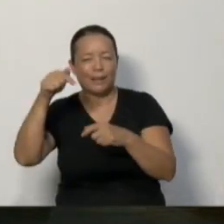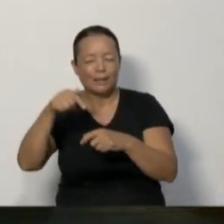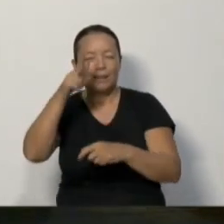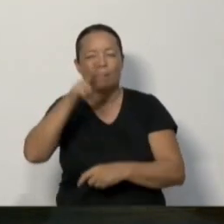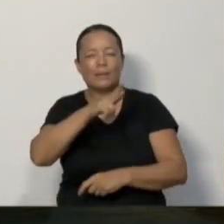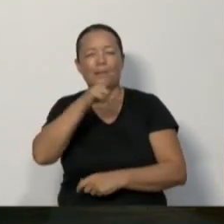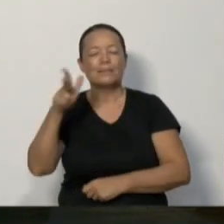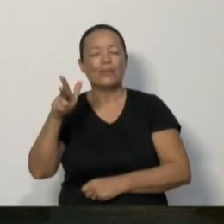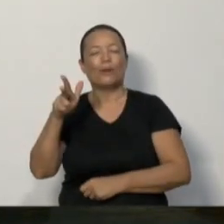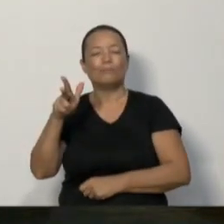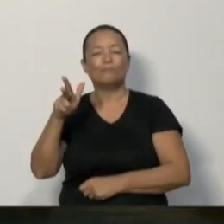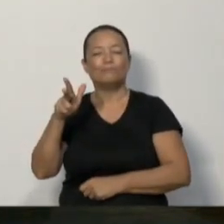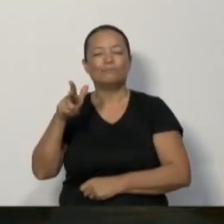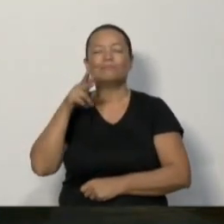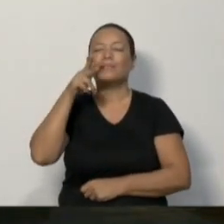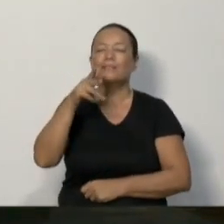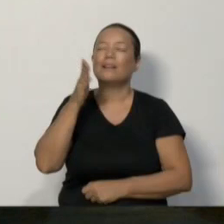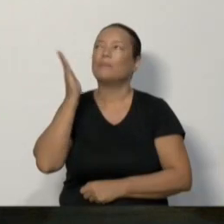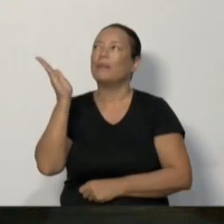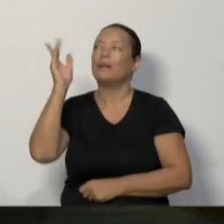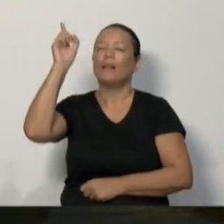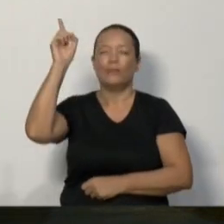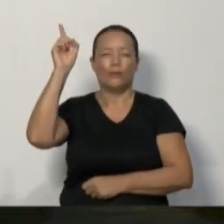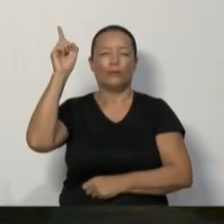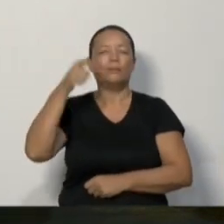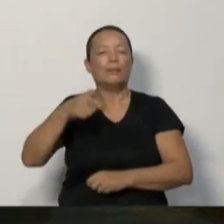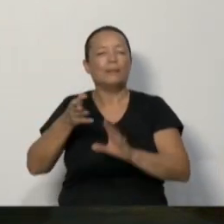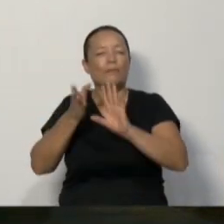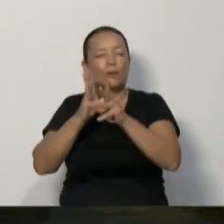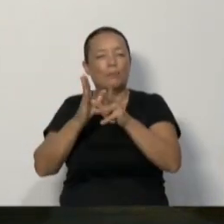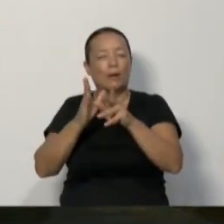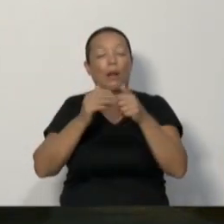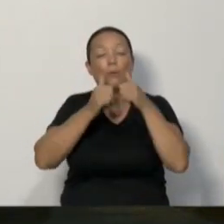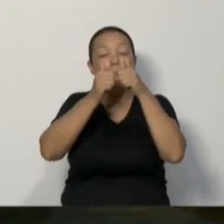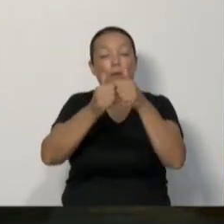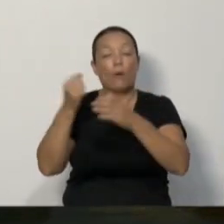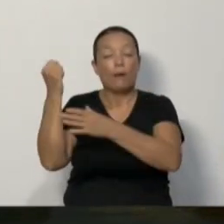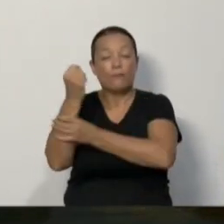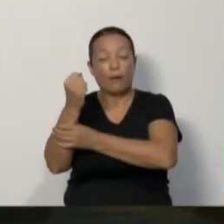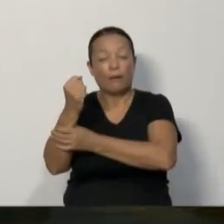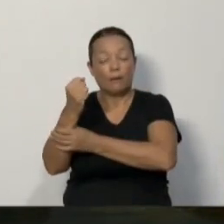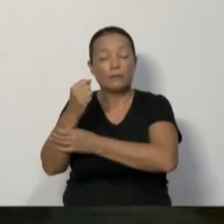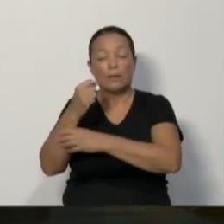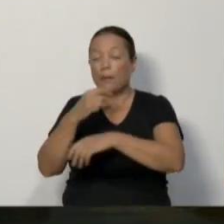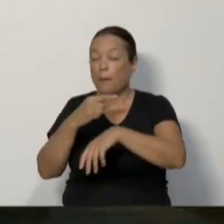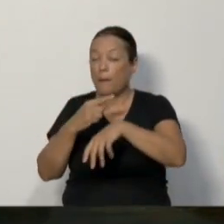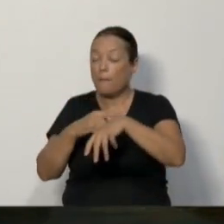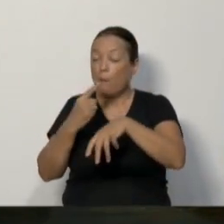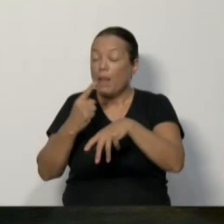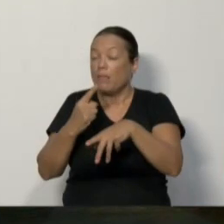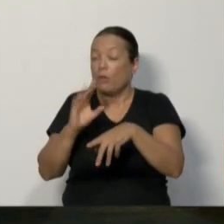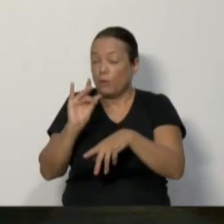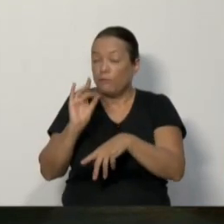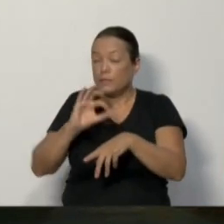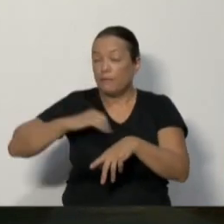esta bendición pedirle a Dios que así como acompañó a Abraham en ese momento de prueba, que